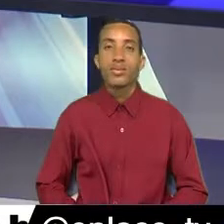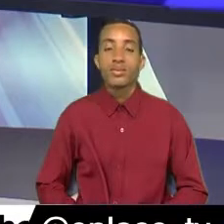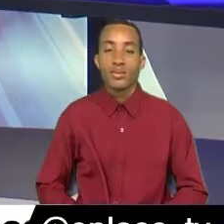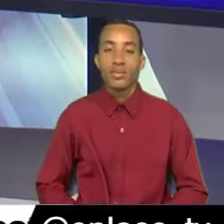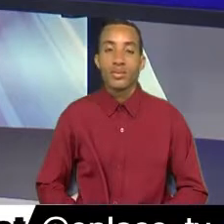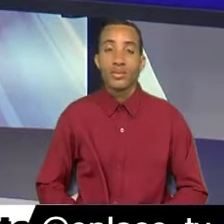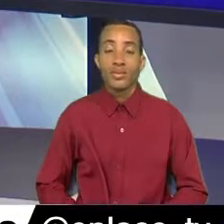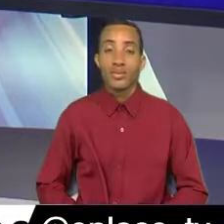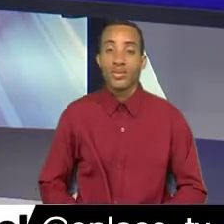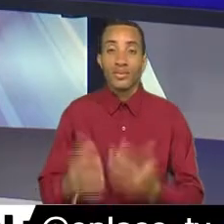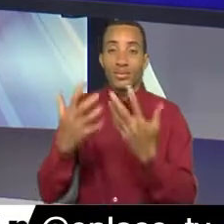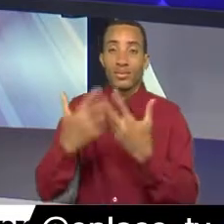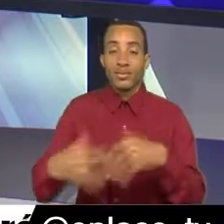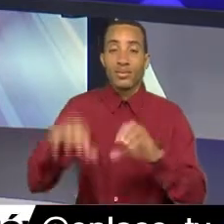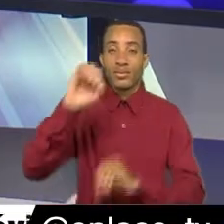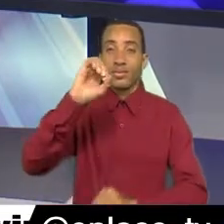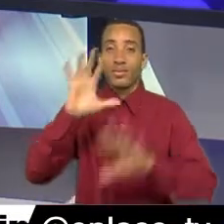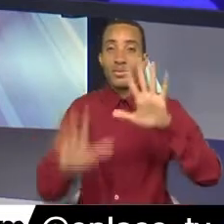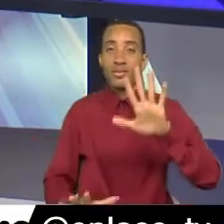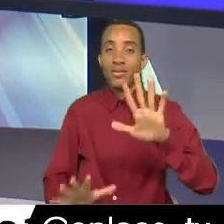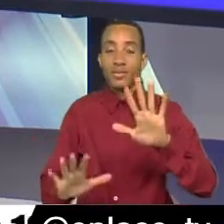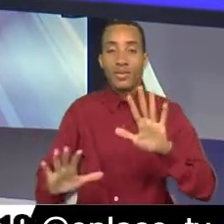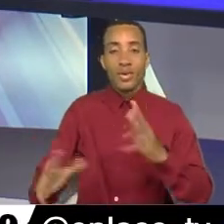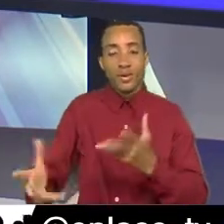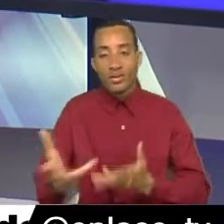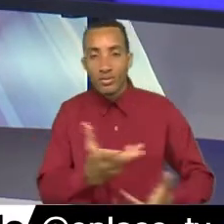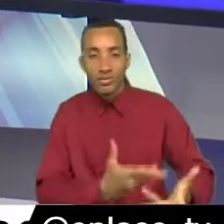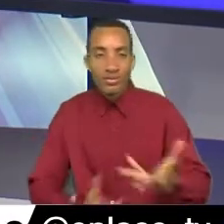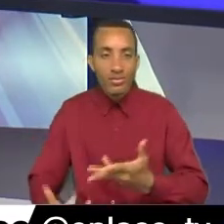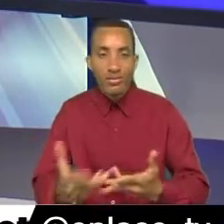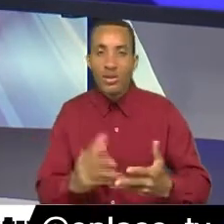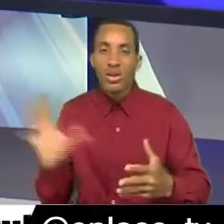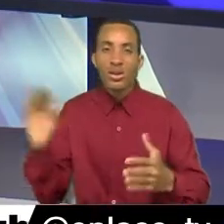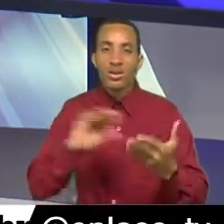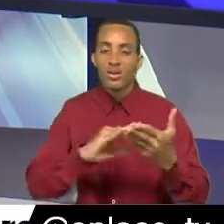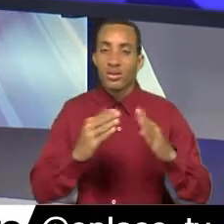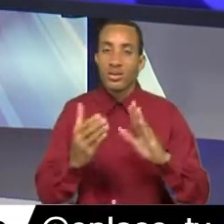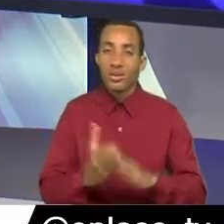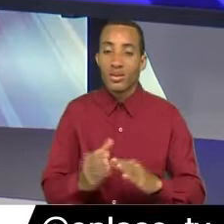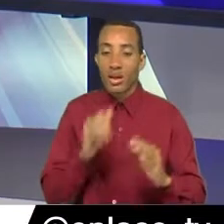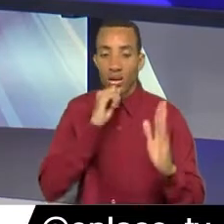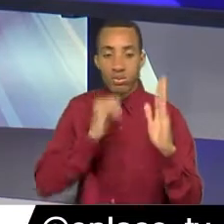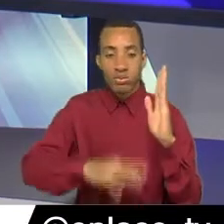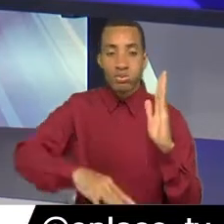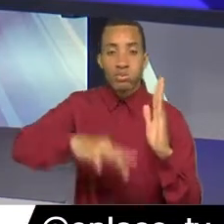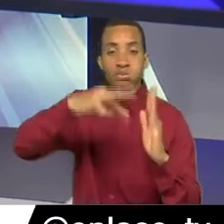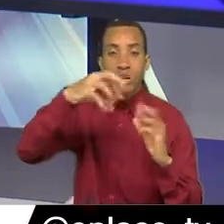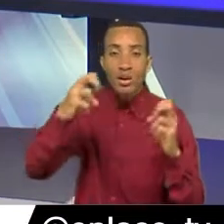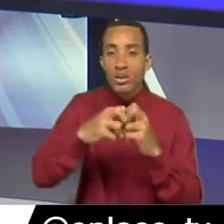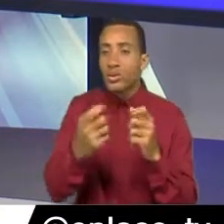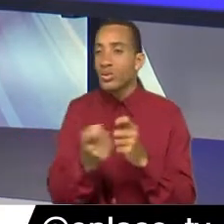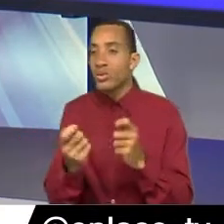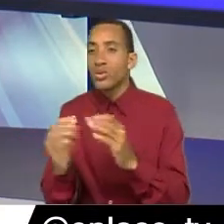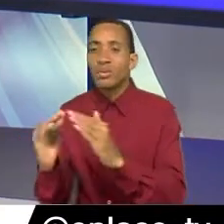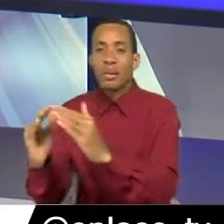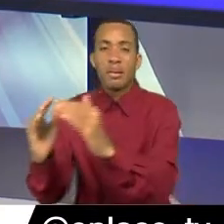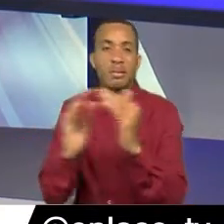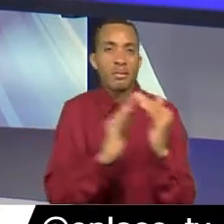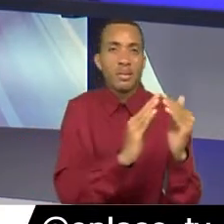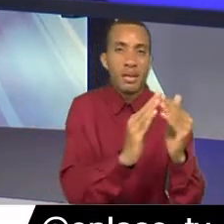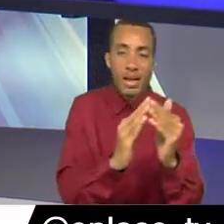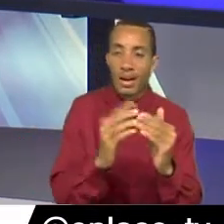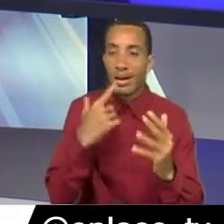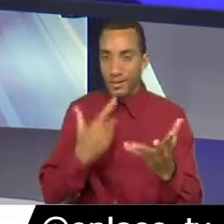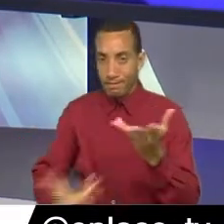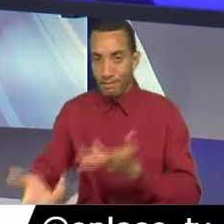ISAGEN socializó con las comunidades de los 9 municipios del área de influencia de la central hidroeléctrica Sogamoso los avances del plan de manejo